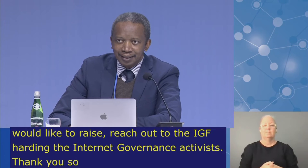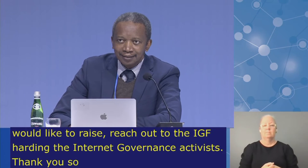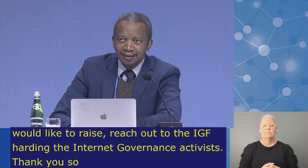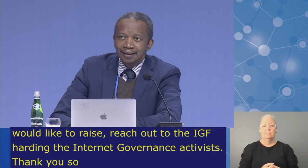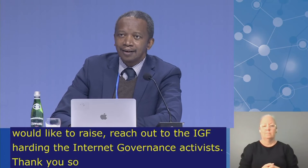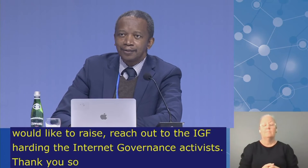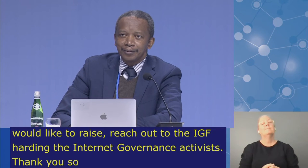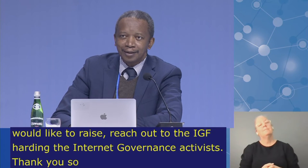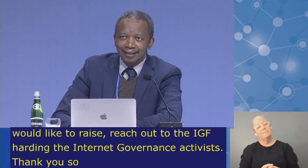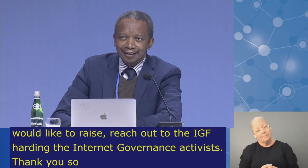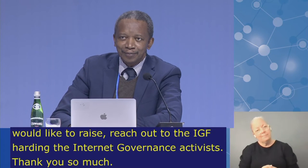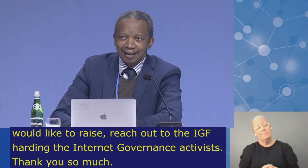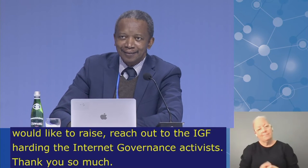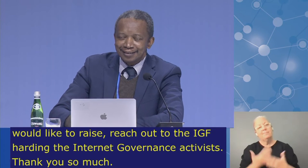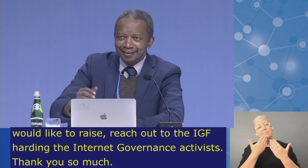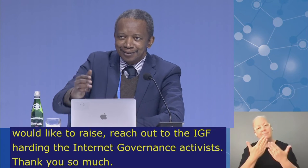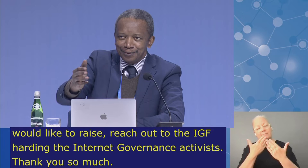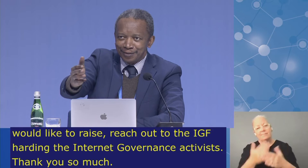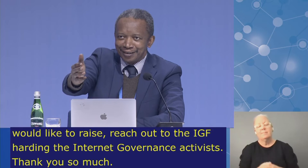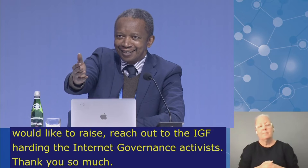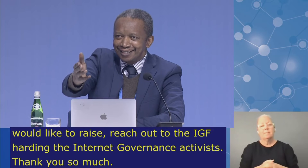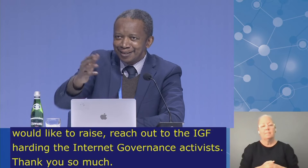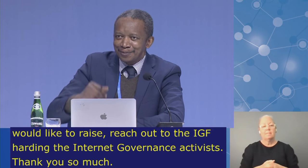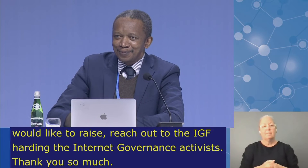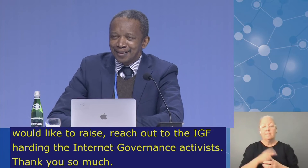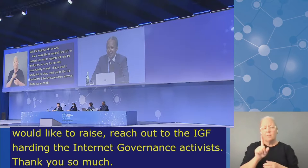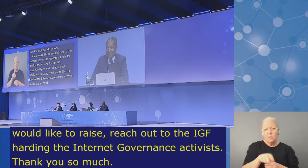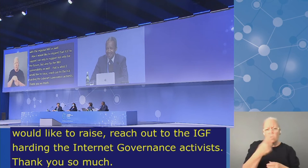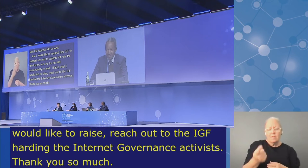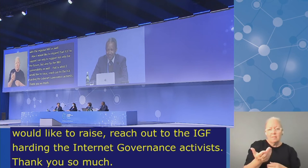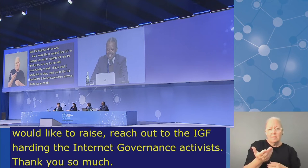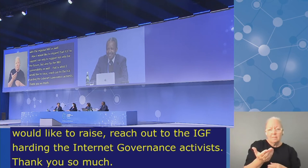Foro de Gobernanza de Internet podría hacer más en este aspecto.